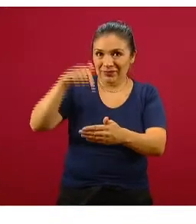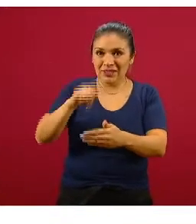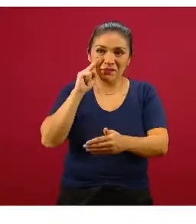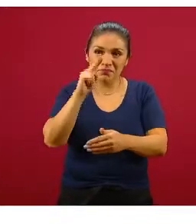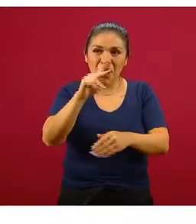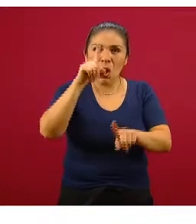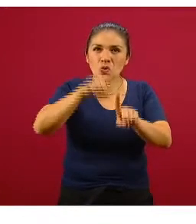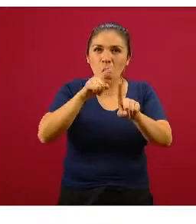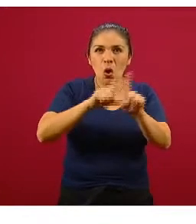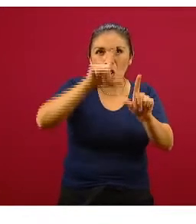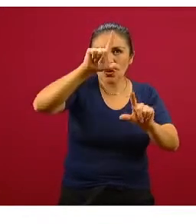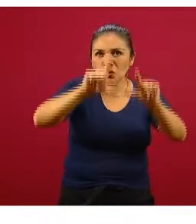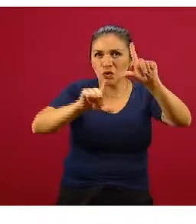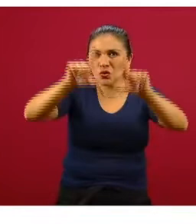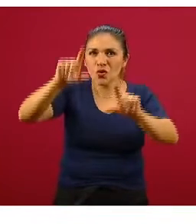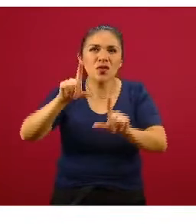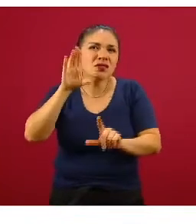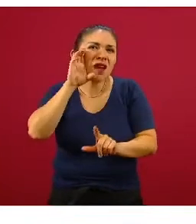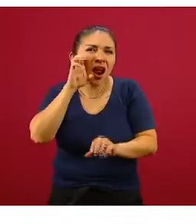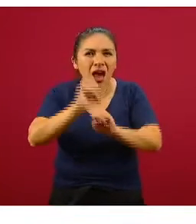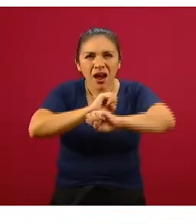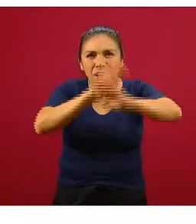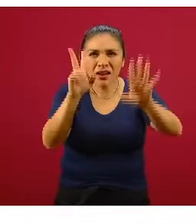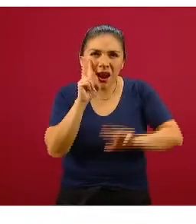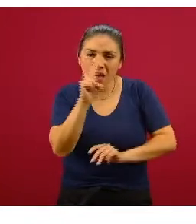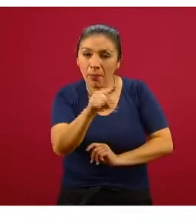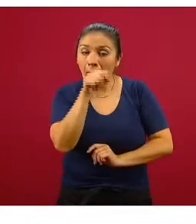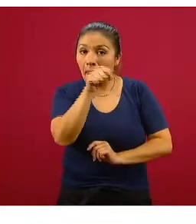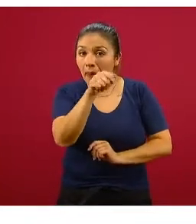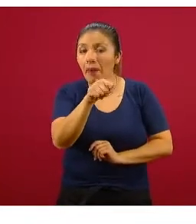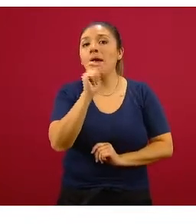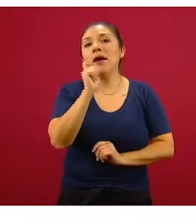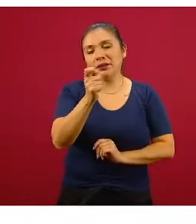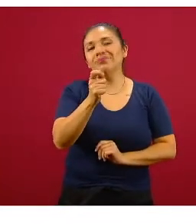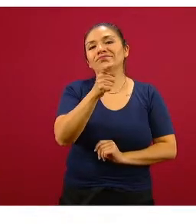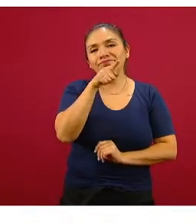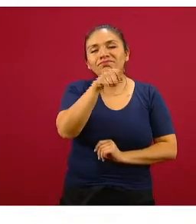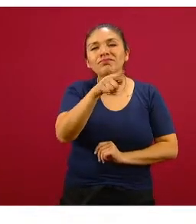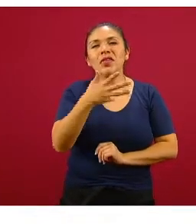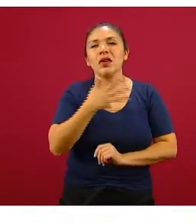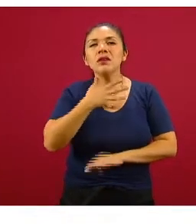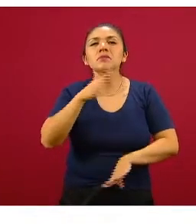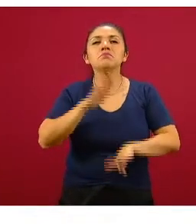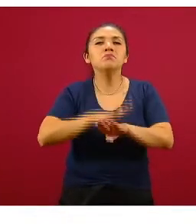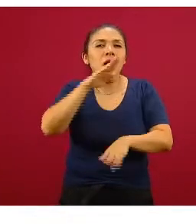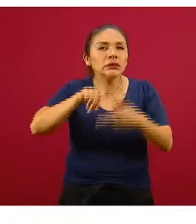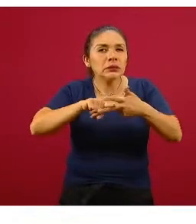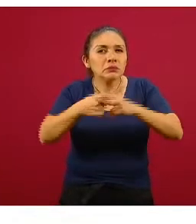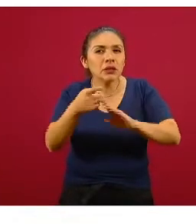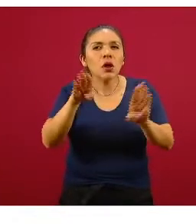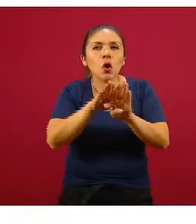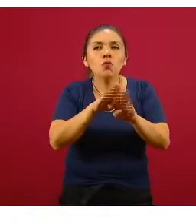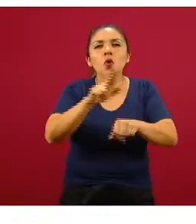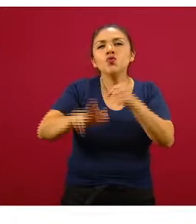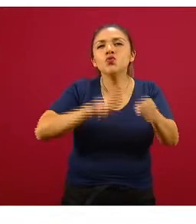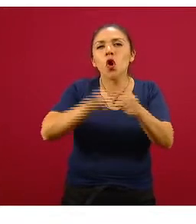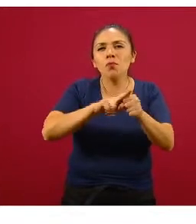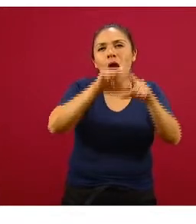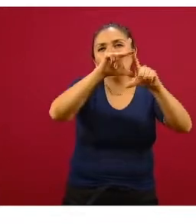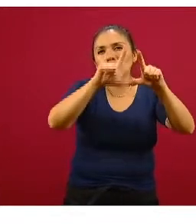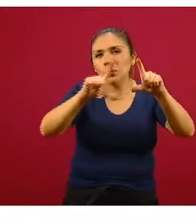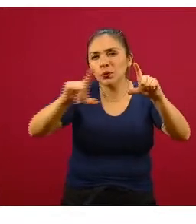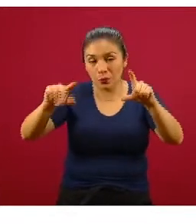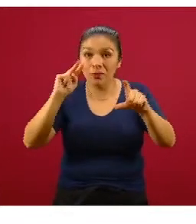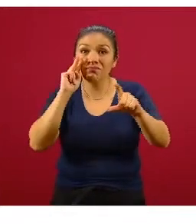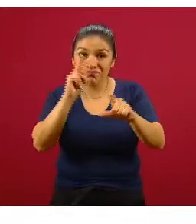estas barras de color naranja claro, pues vemos que hay una tendencia que empieza un poco a estabilizarse, pero sin perder